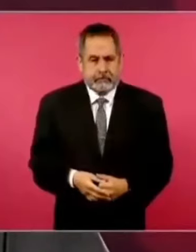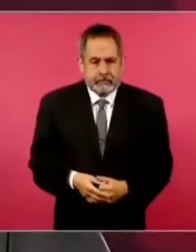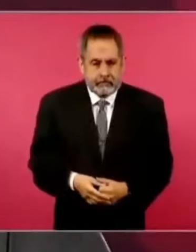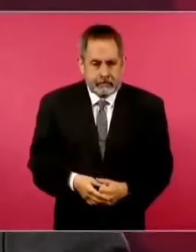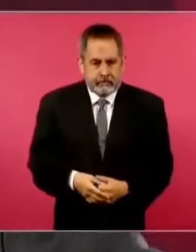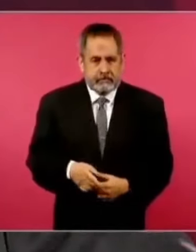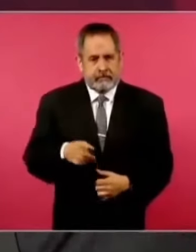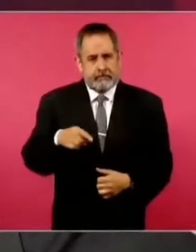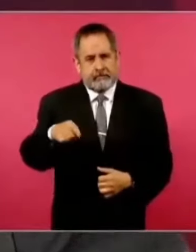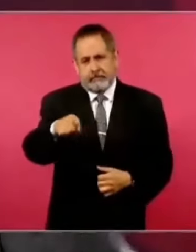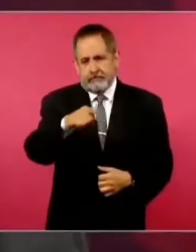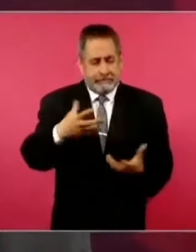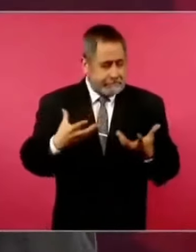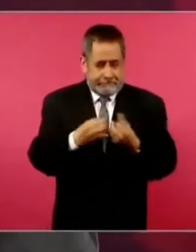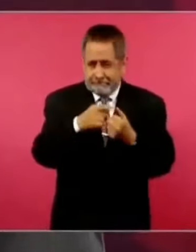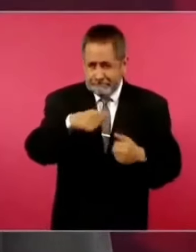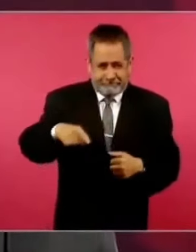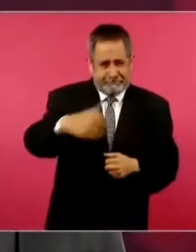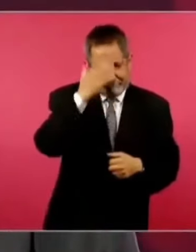con ustedes yo me veo